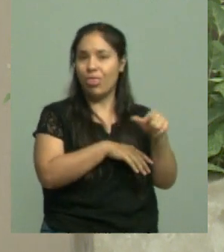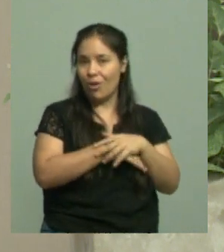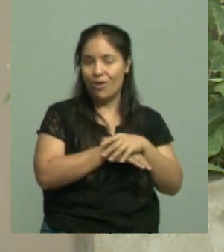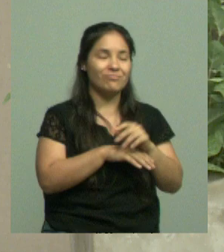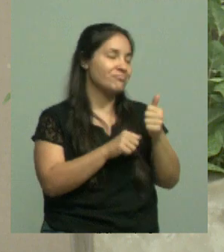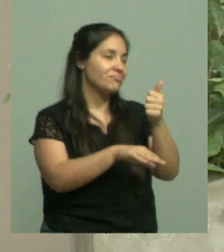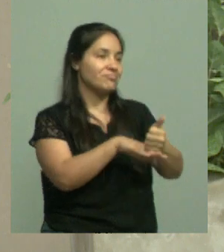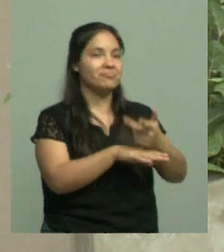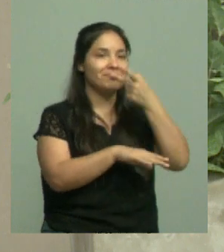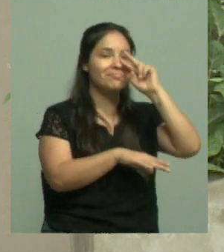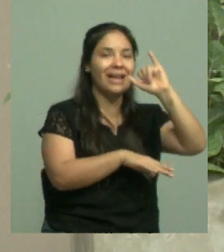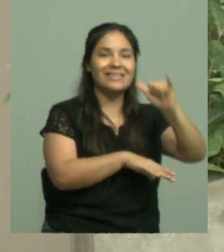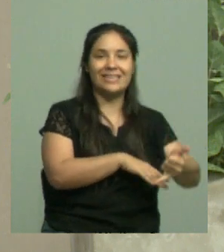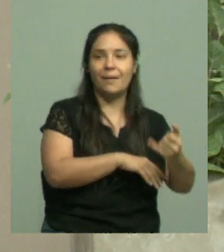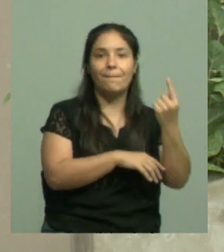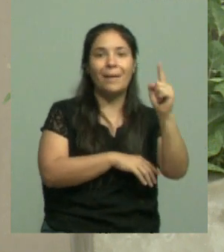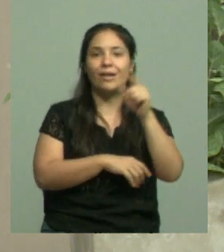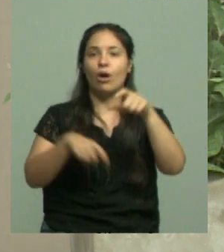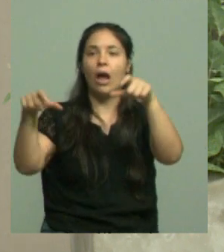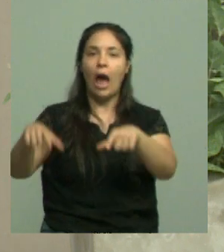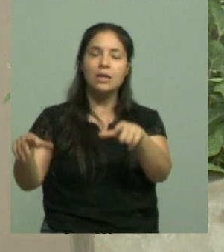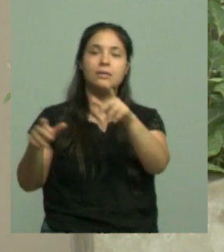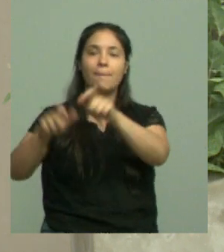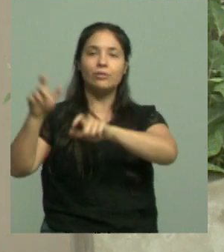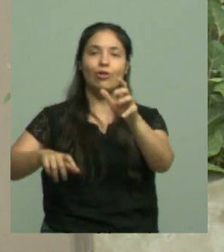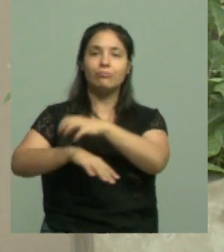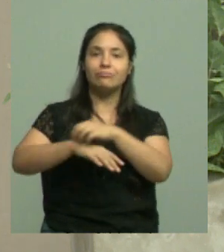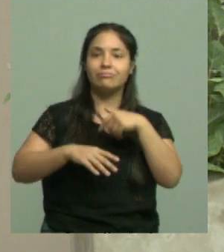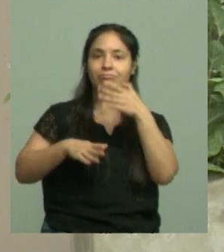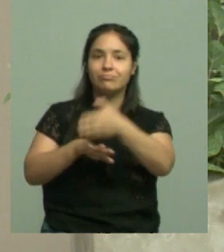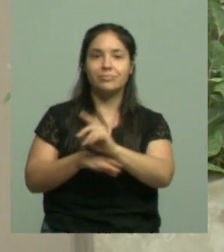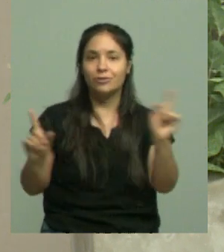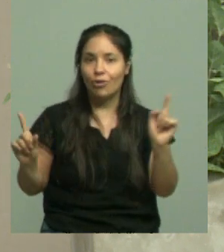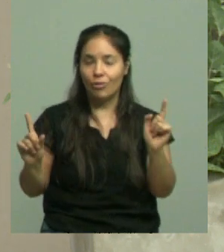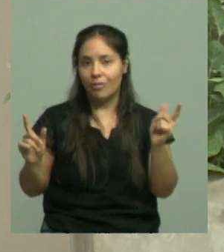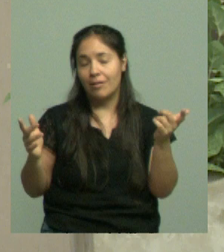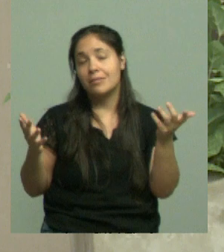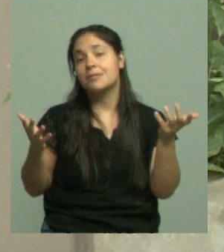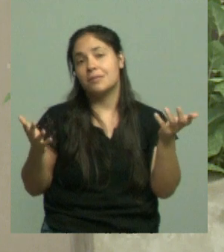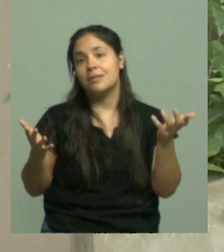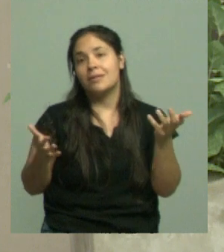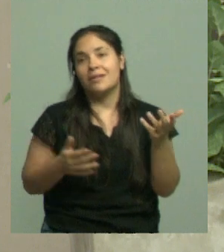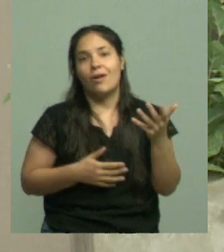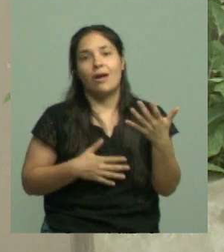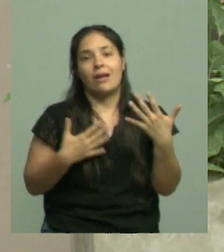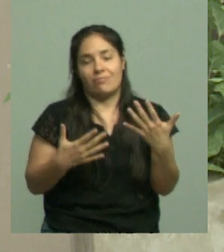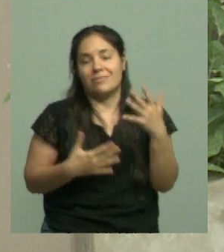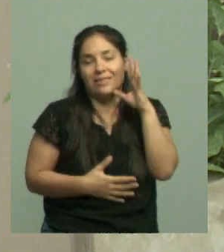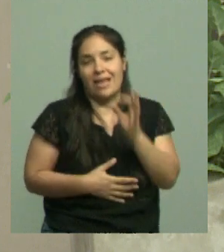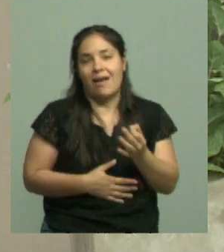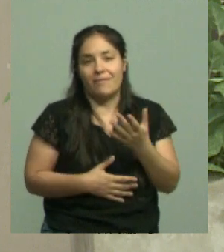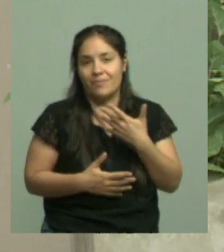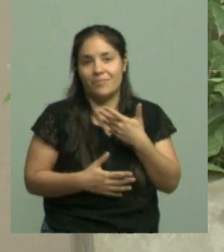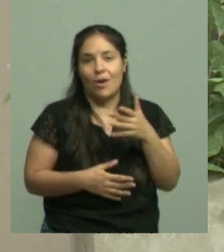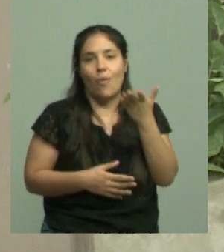va a una cancha de barrio, ¿no? Me parece que también está claro que a dónde quiere estar. Pero lo que te